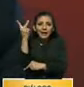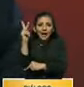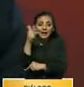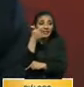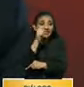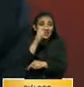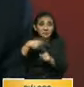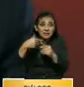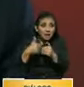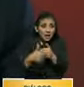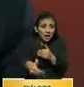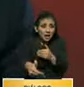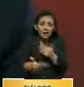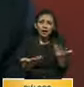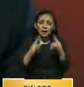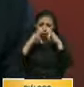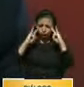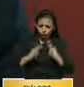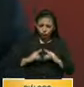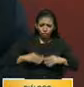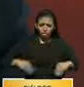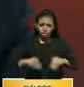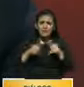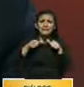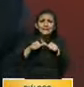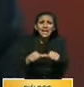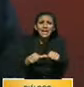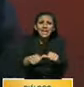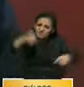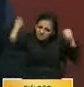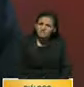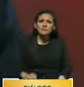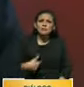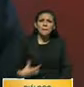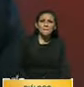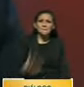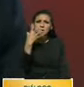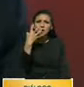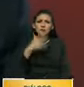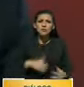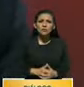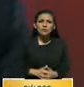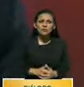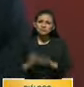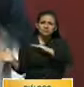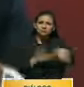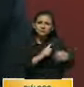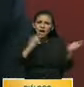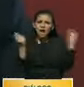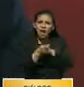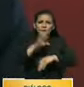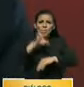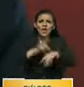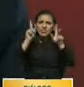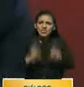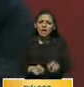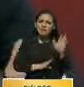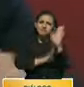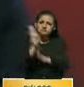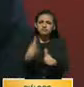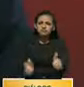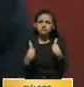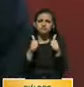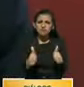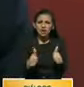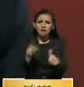10 meses después siguen bajo carpas en el lodo, tenemos que enojarnos. Otro Ecuador tenemos que construirlo